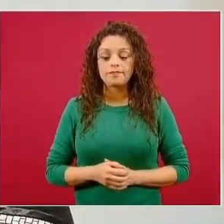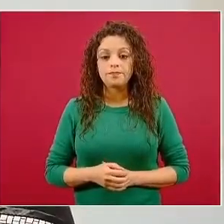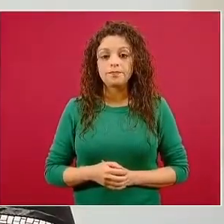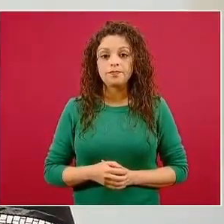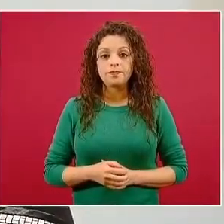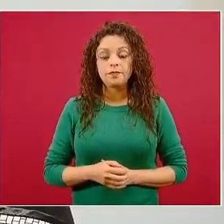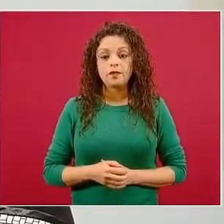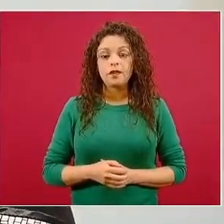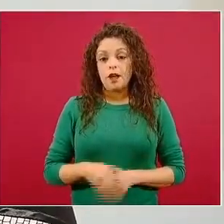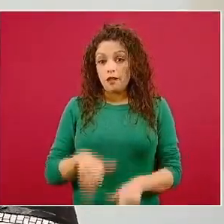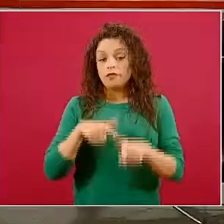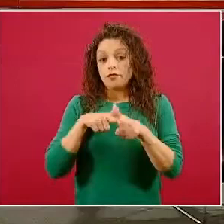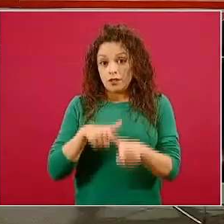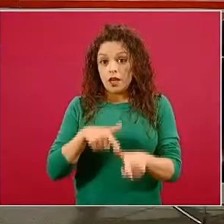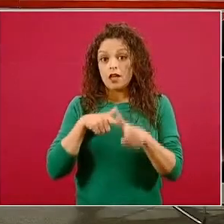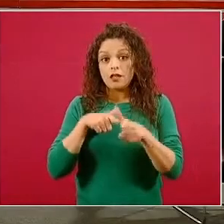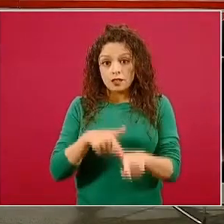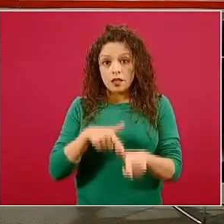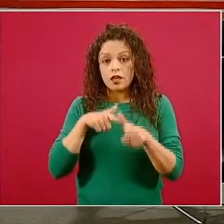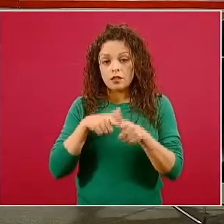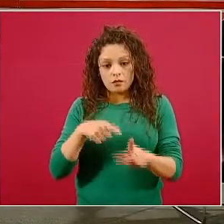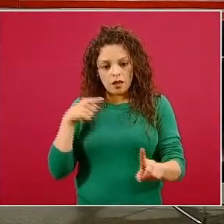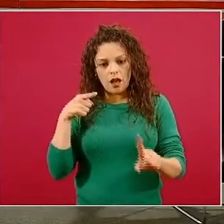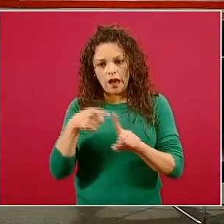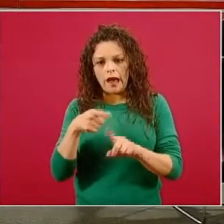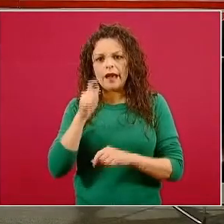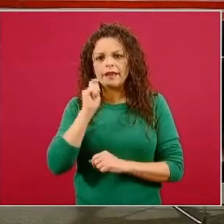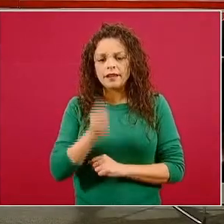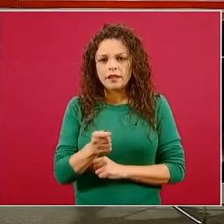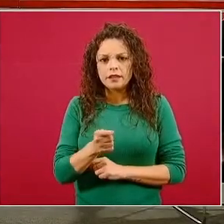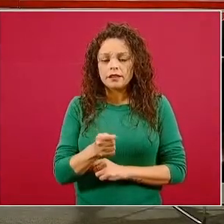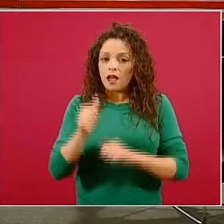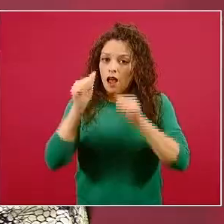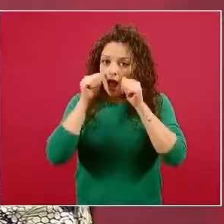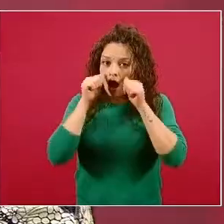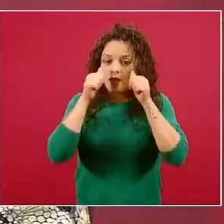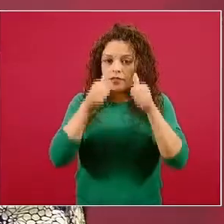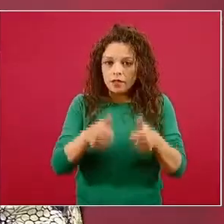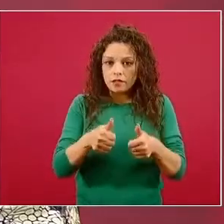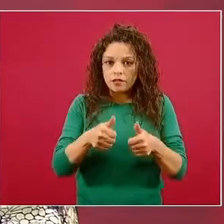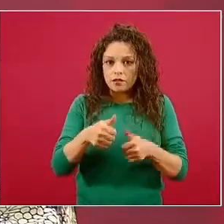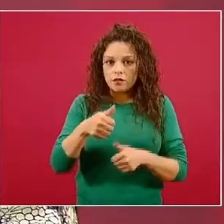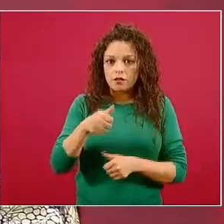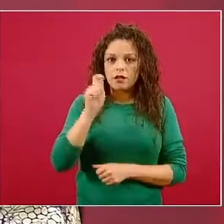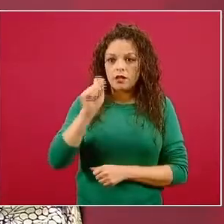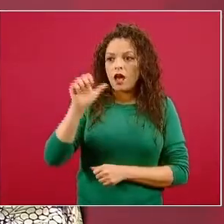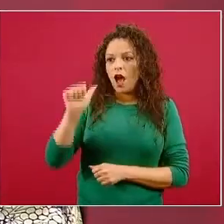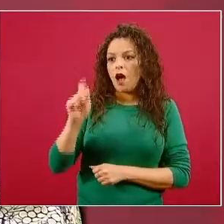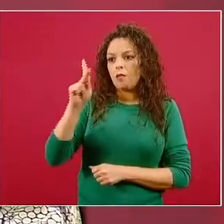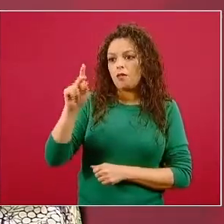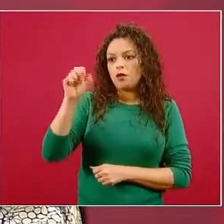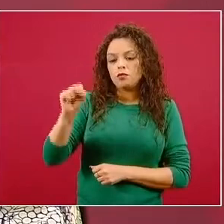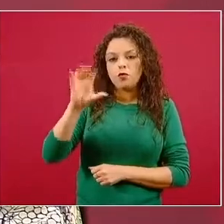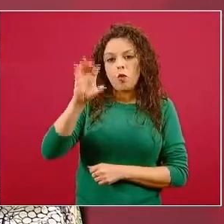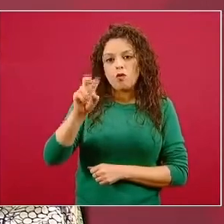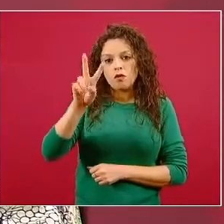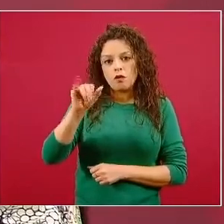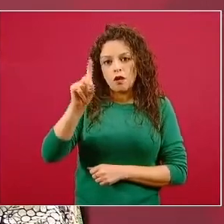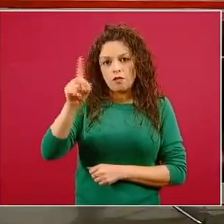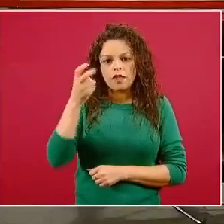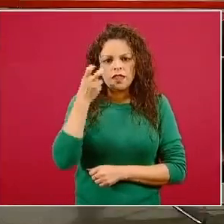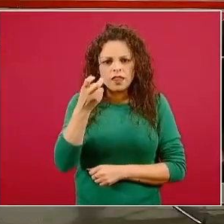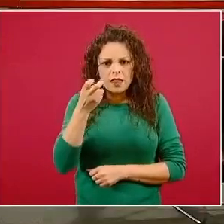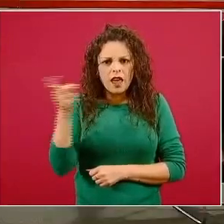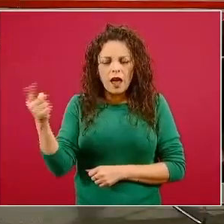que seguimos en el eje central es esta atención, esta visión de APS COVID. Y es esta visión donde